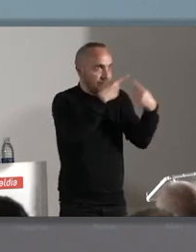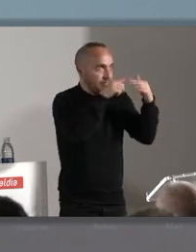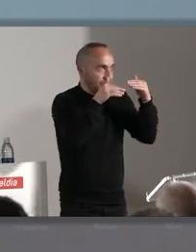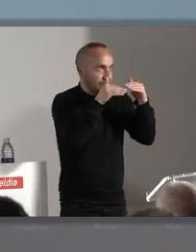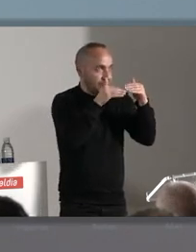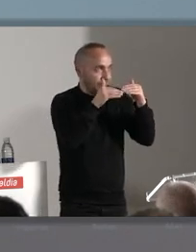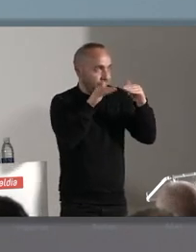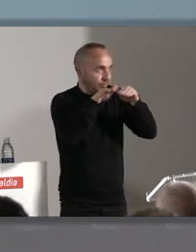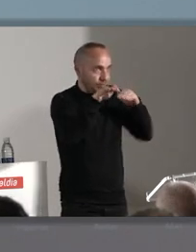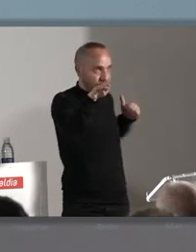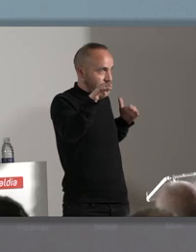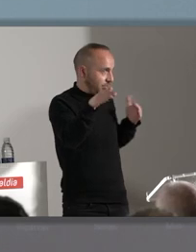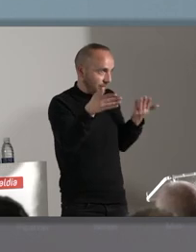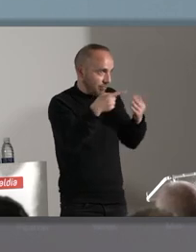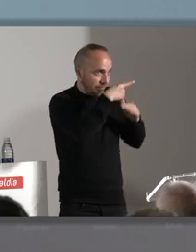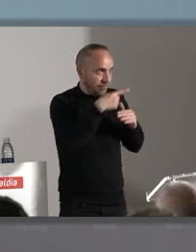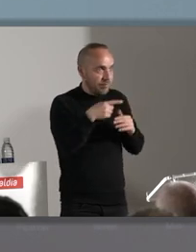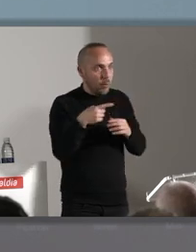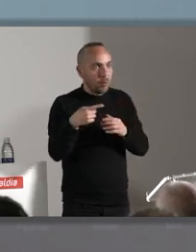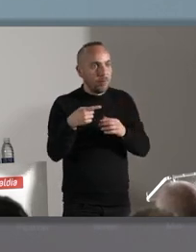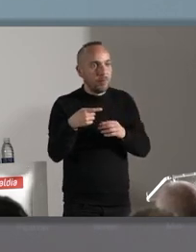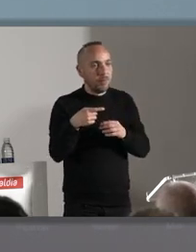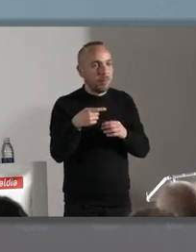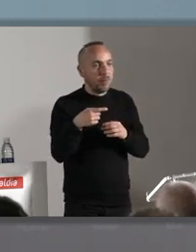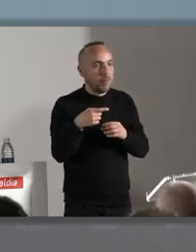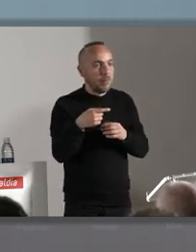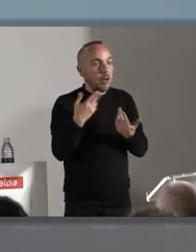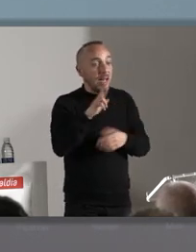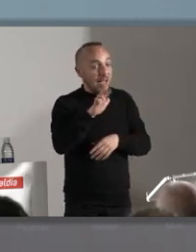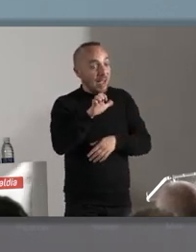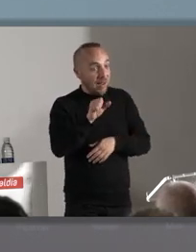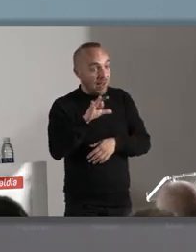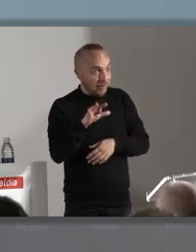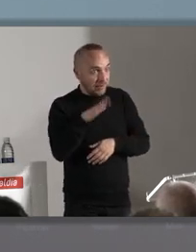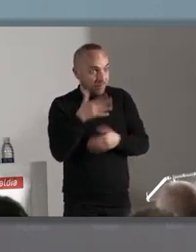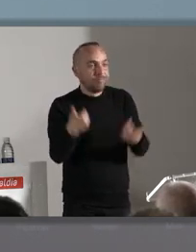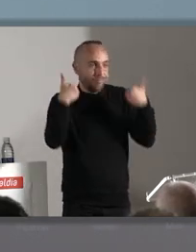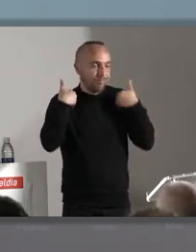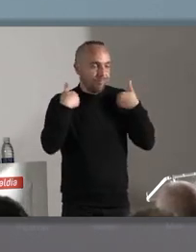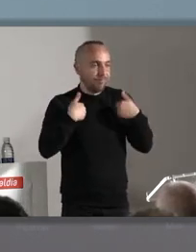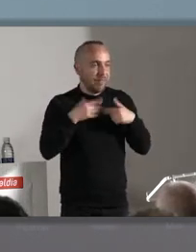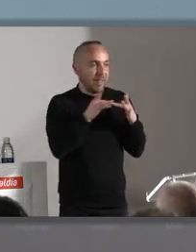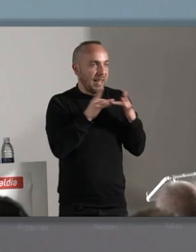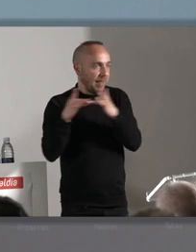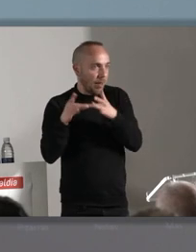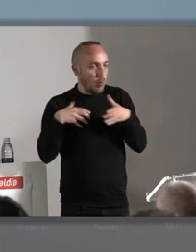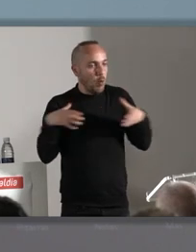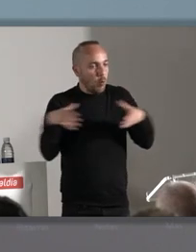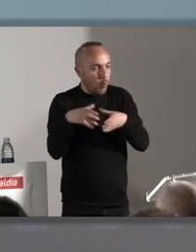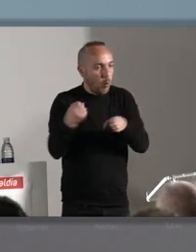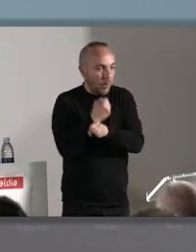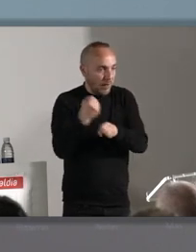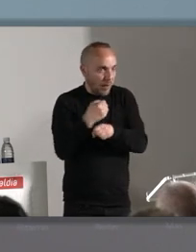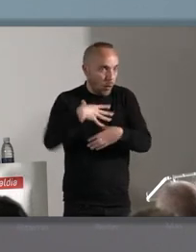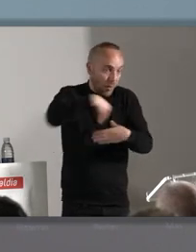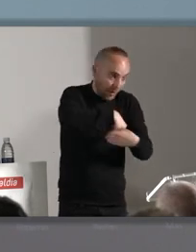cooperativa, de una cooperativa de venta de uso, ¿no? Hay, por tanto, REAS, es que actualmente está asumiendo el liderazgo, el grupo de trabajo dentro de REAS,